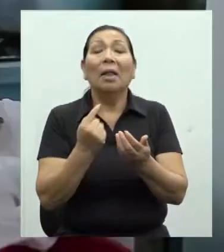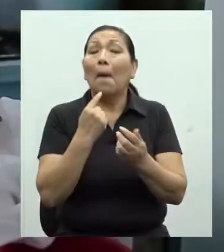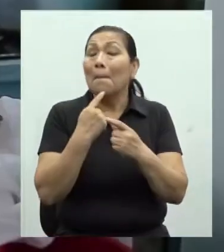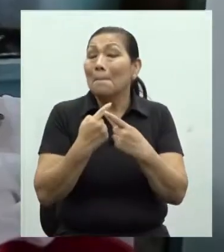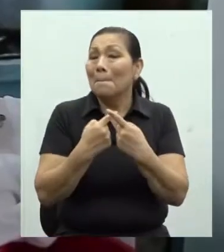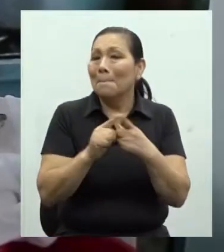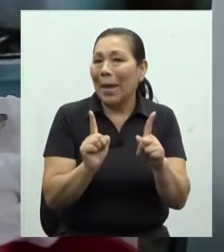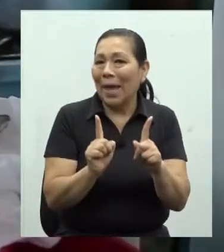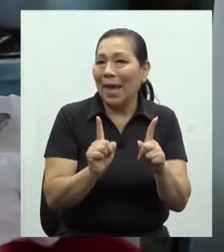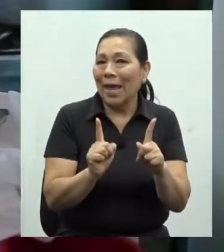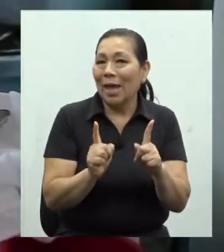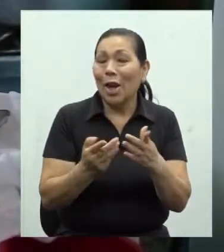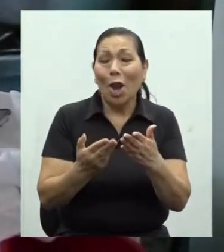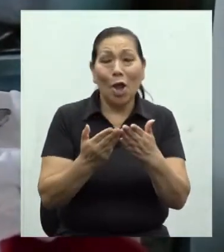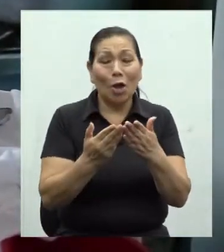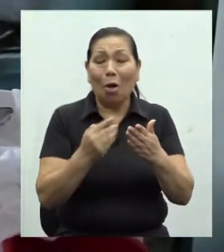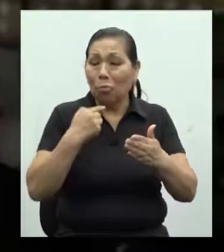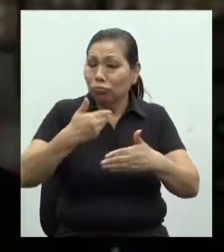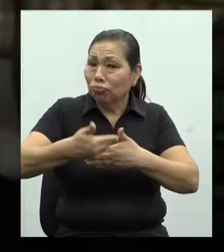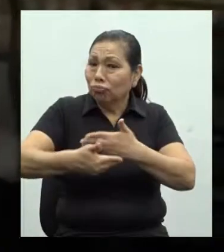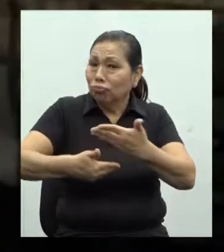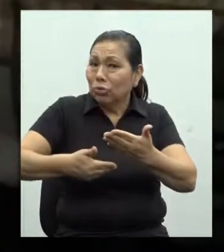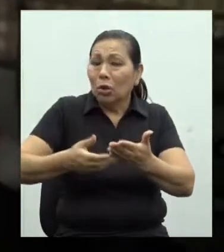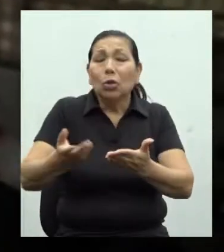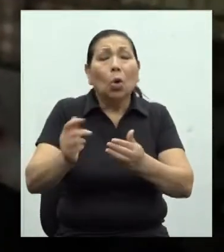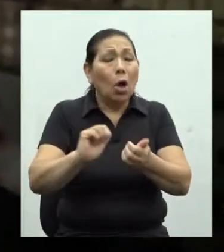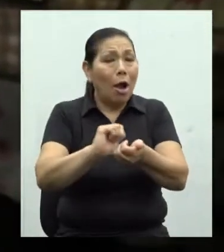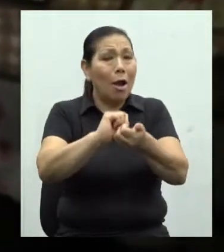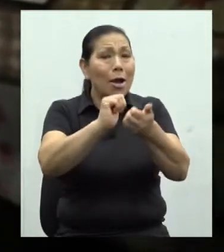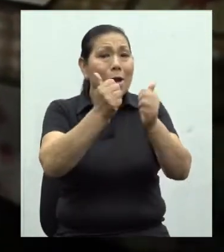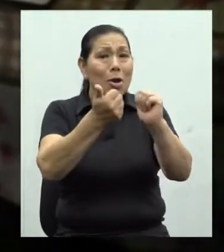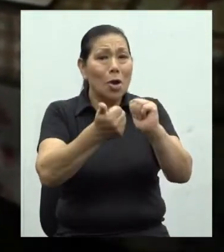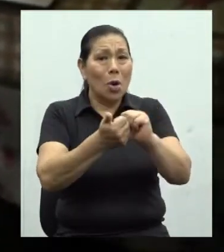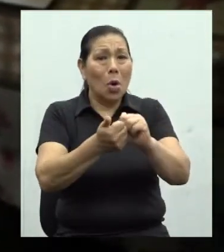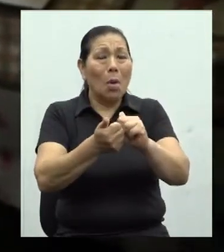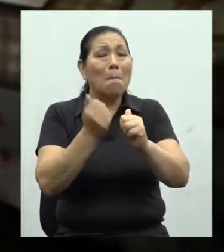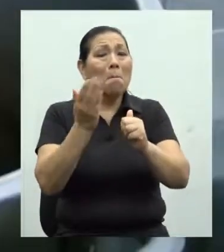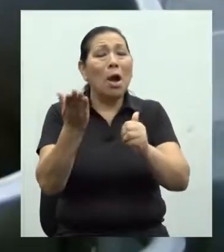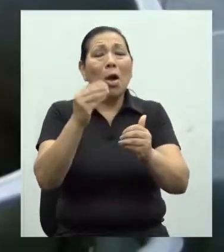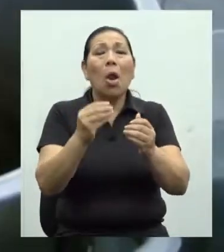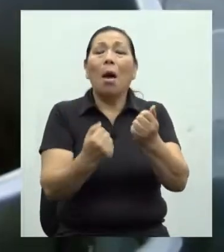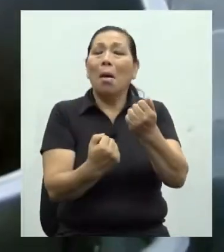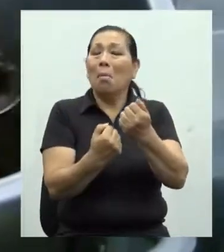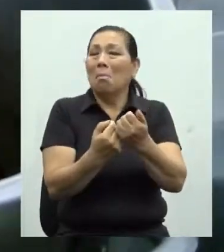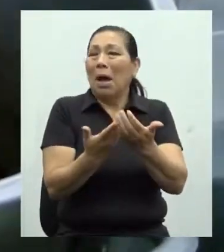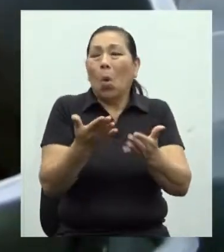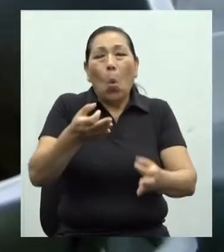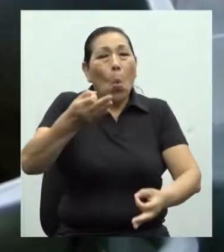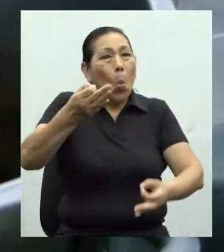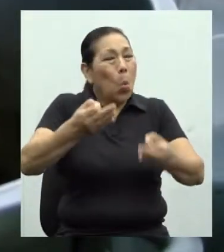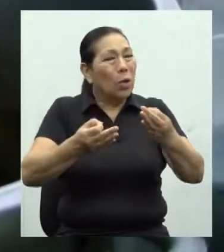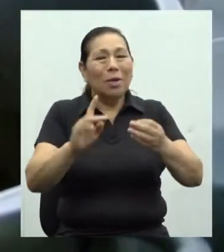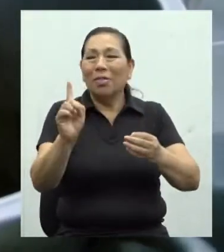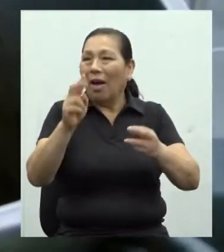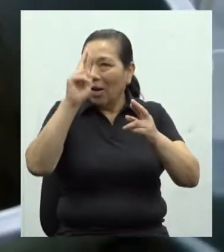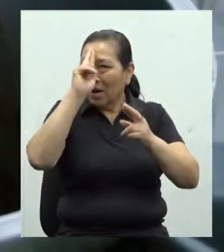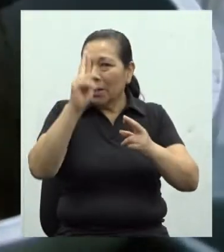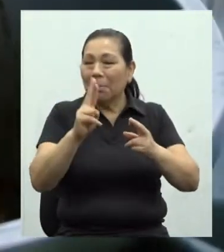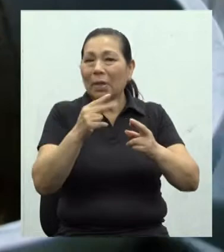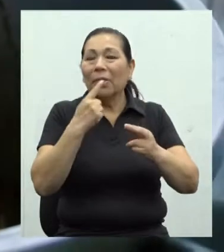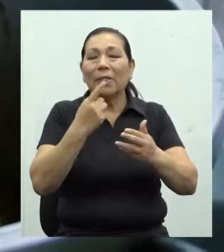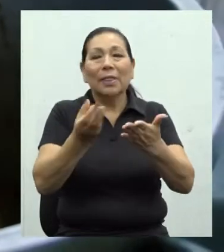Sin embargo, el colegiado procedió a reconvertirlo en una demanda de amparo, pues se vulneró el derecho